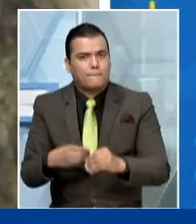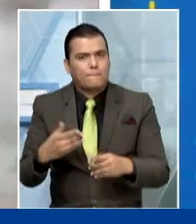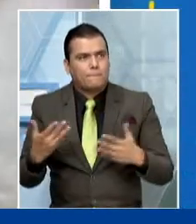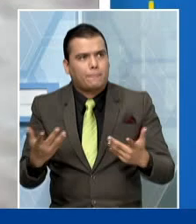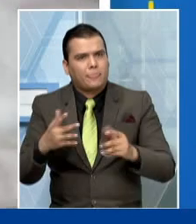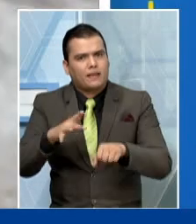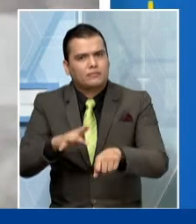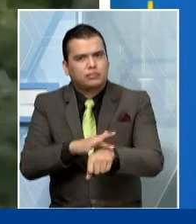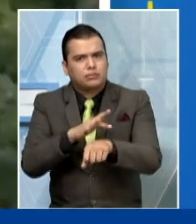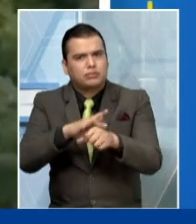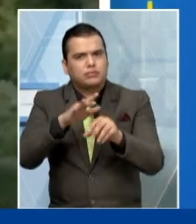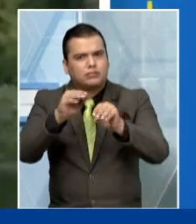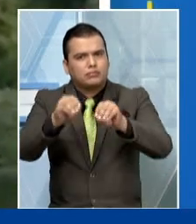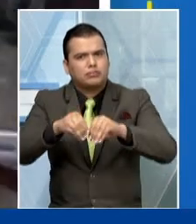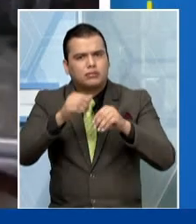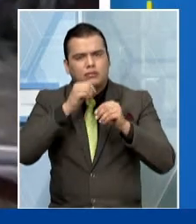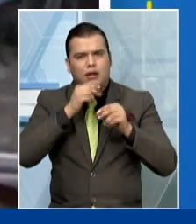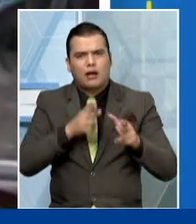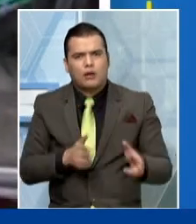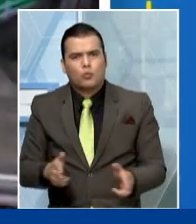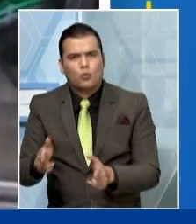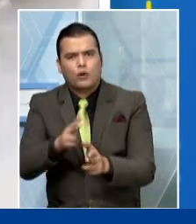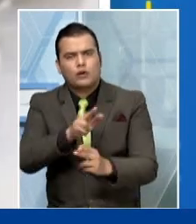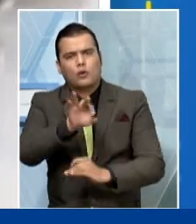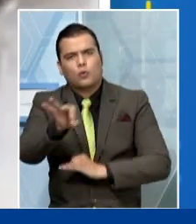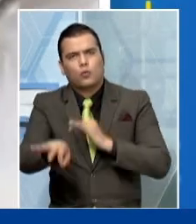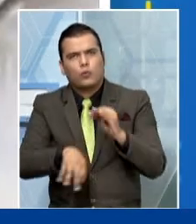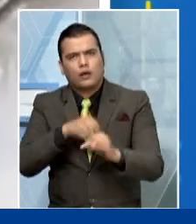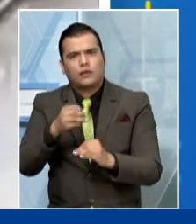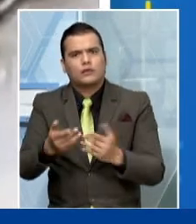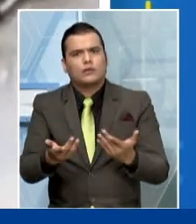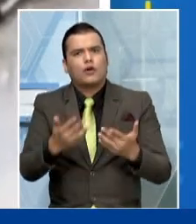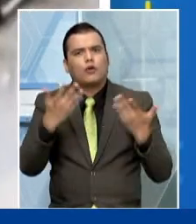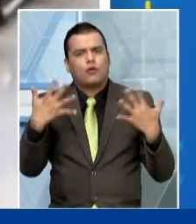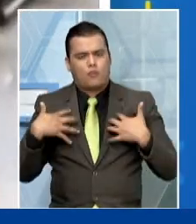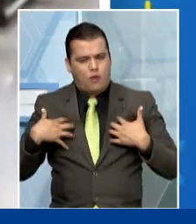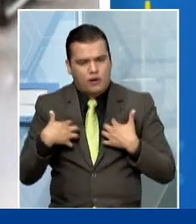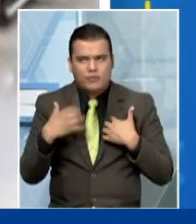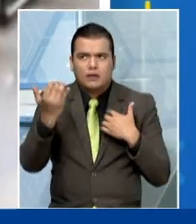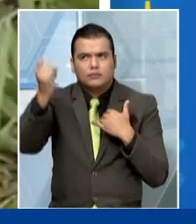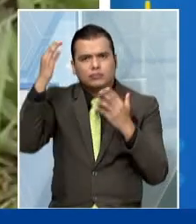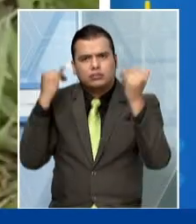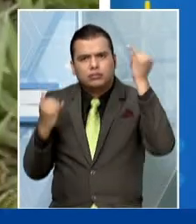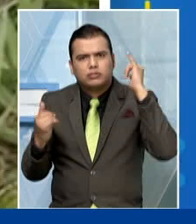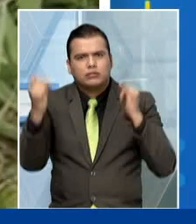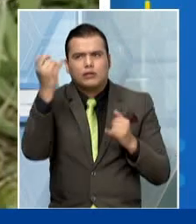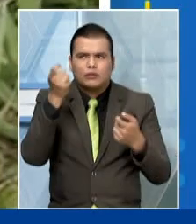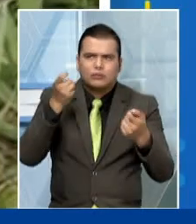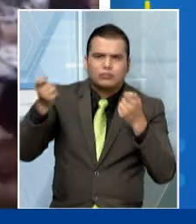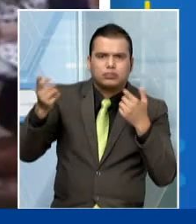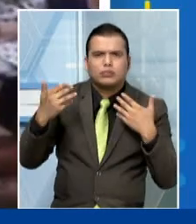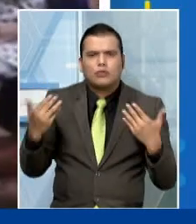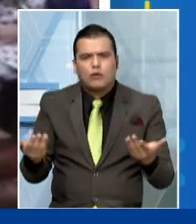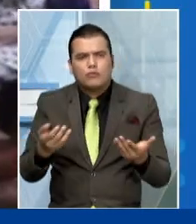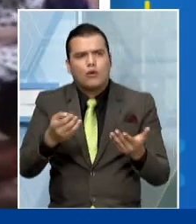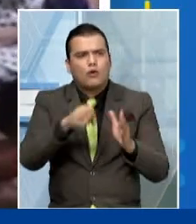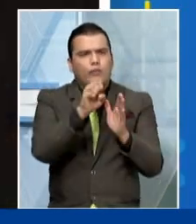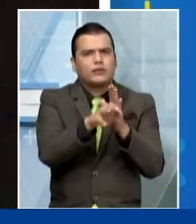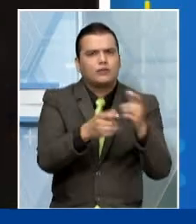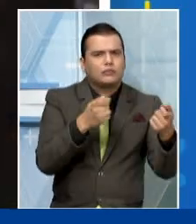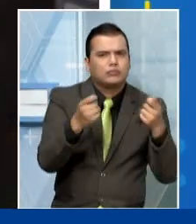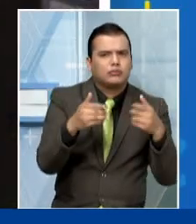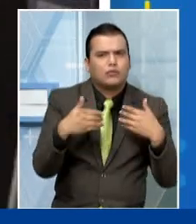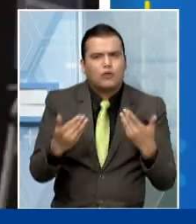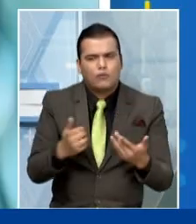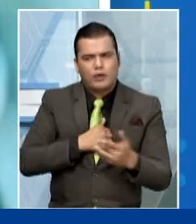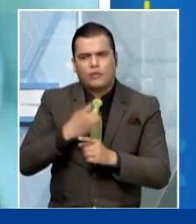capacitación en el cuidado de los ríos la biodiversidad de flora y fauna el uso adecuado del agua el manejo de residuos sólidos los hábitos de consumo y las buenas prácticas